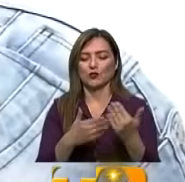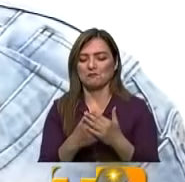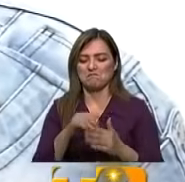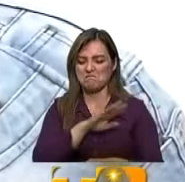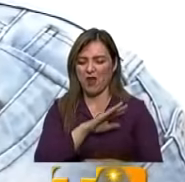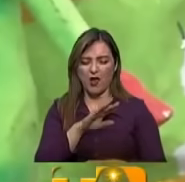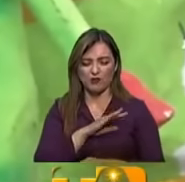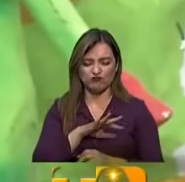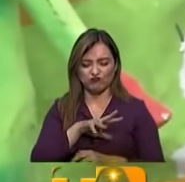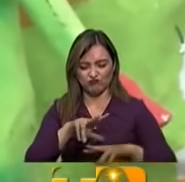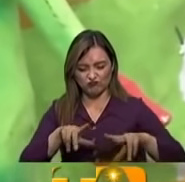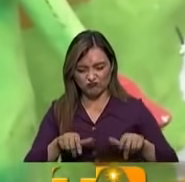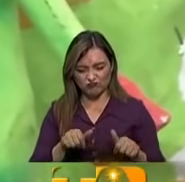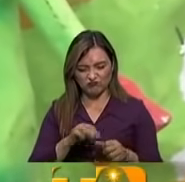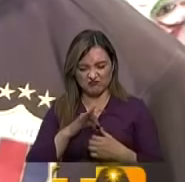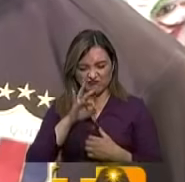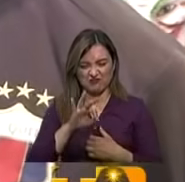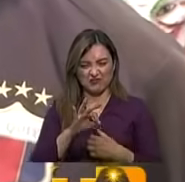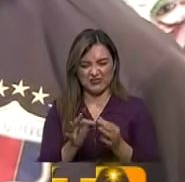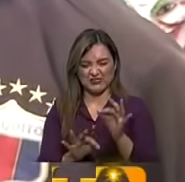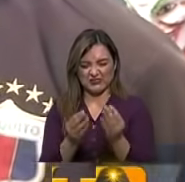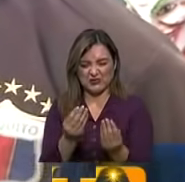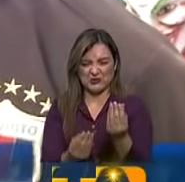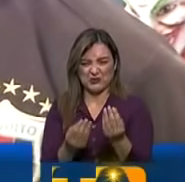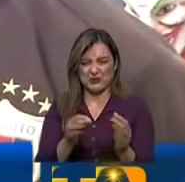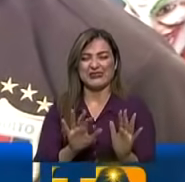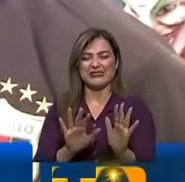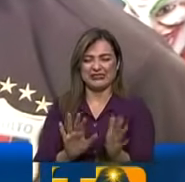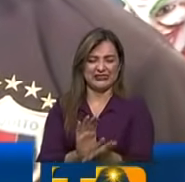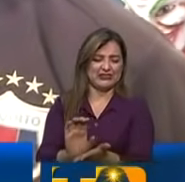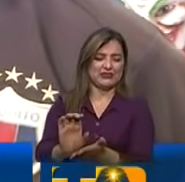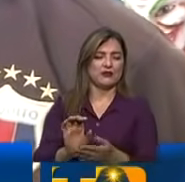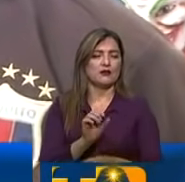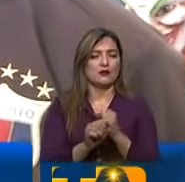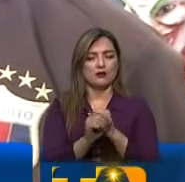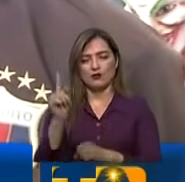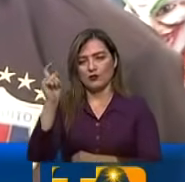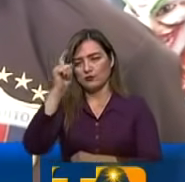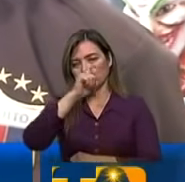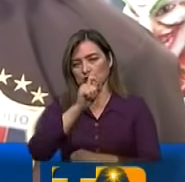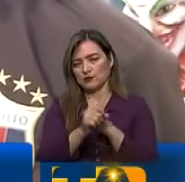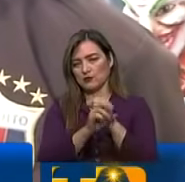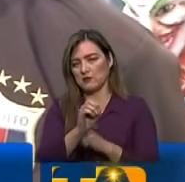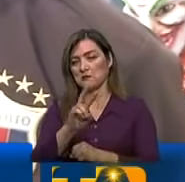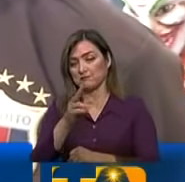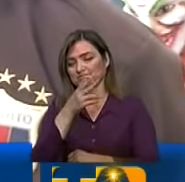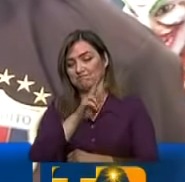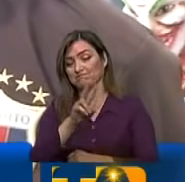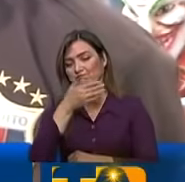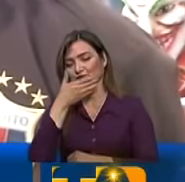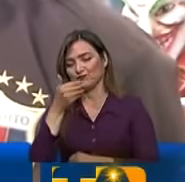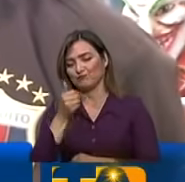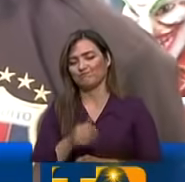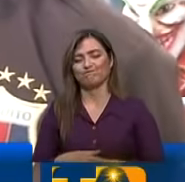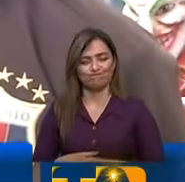malo como la corrupción y la pandemia. Ha sido un año difícil, pero yo pienso que el 2022 va a ser